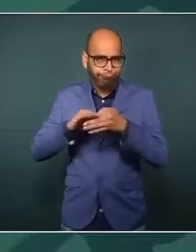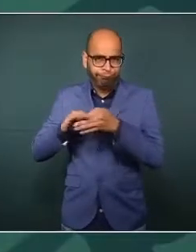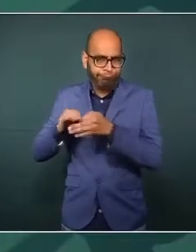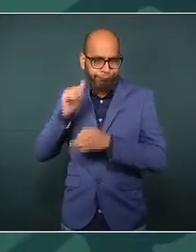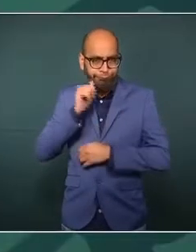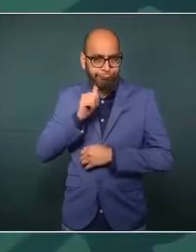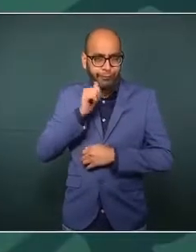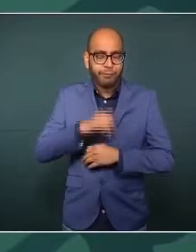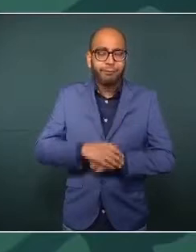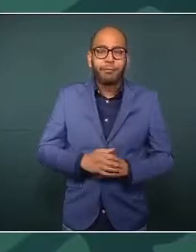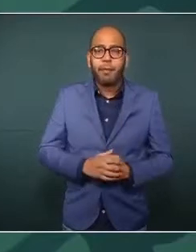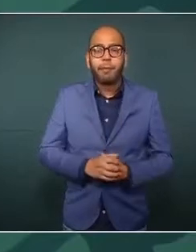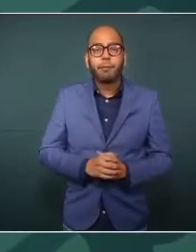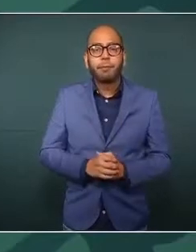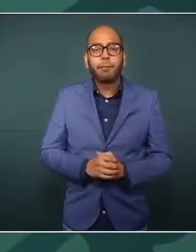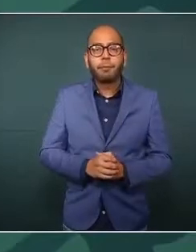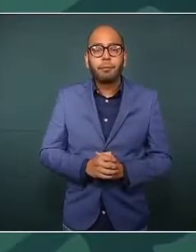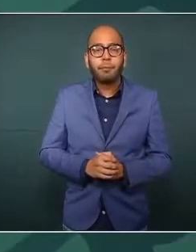Estamos